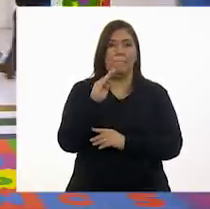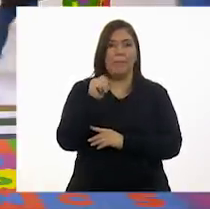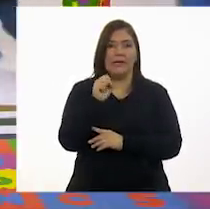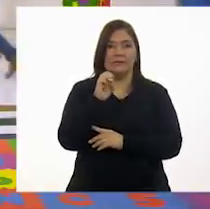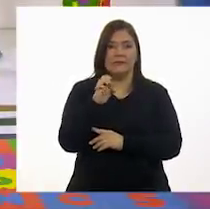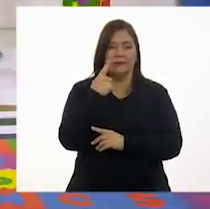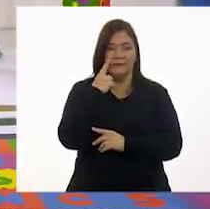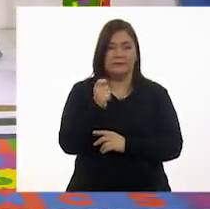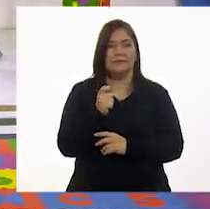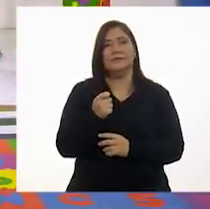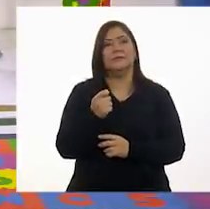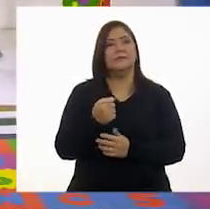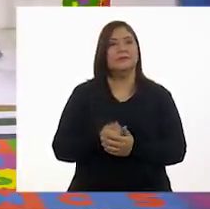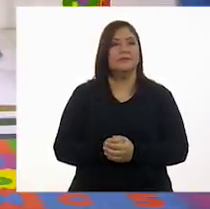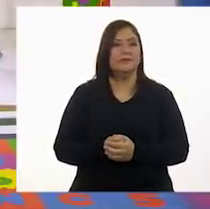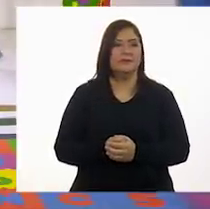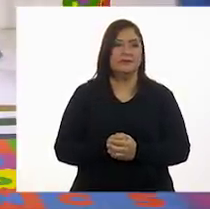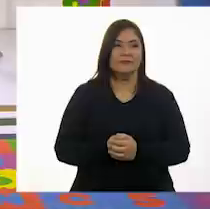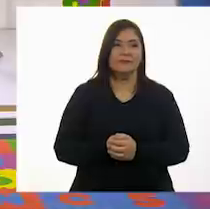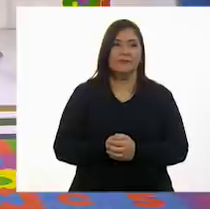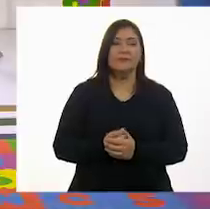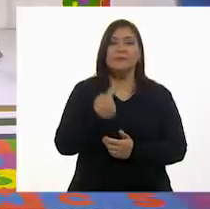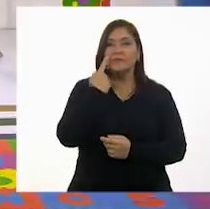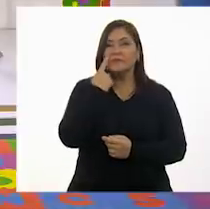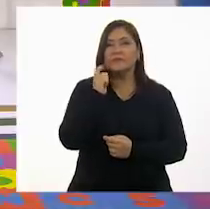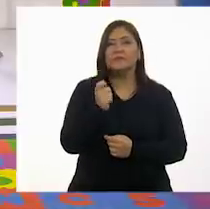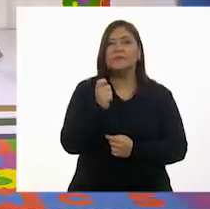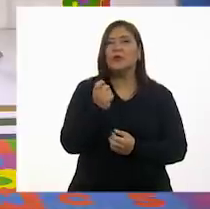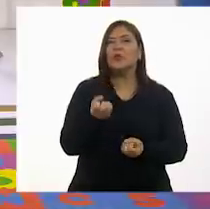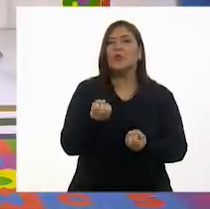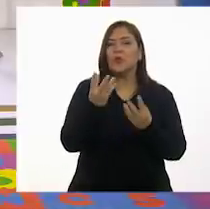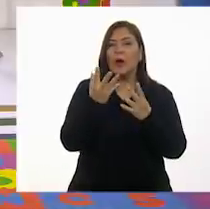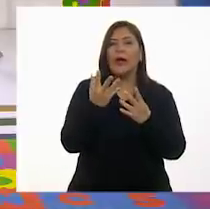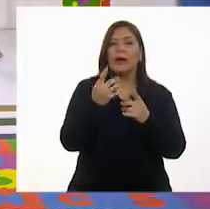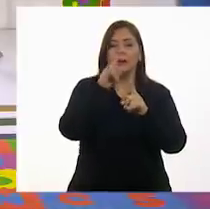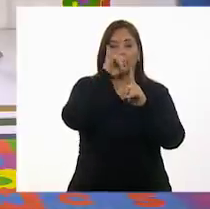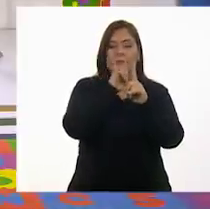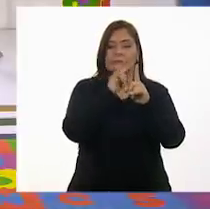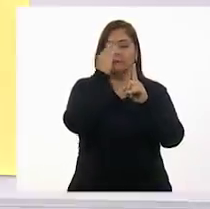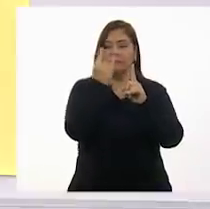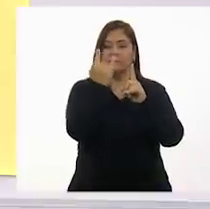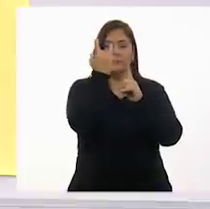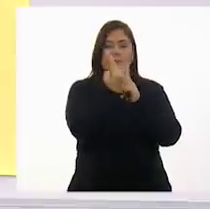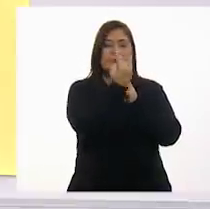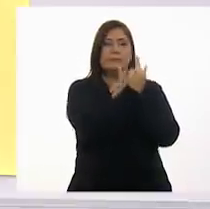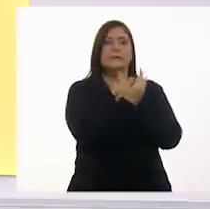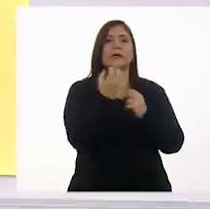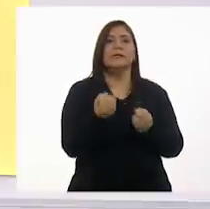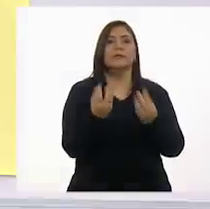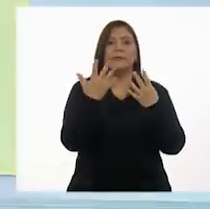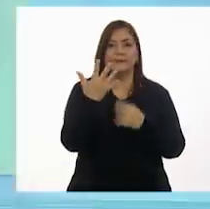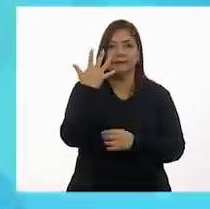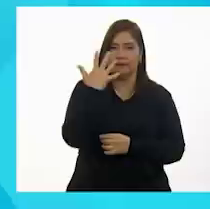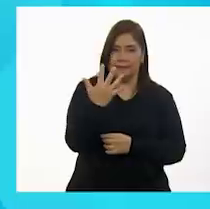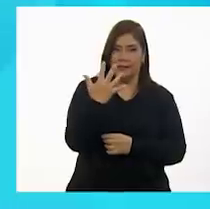Uh-huh. Ok, entonces vamos a pegar. A ¿cuántas caras quedamos tiene que eran? Cinco caras. Cinco, que son el número